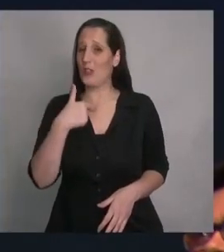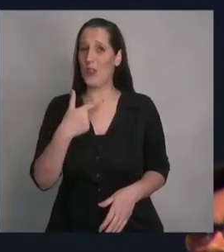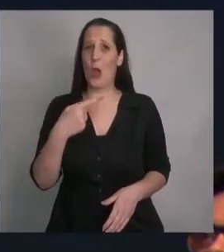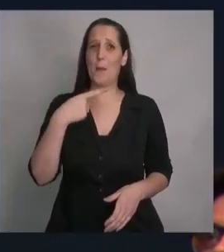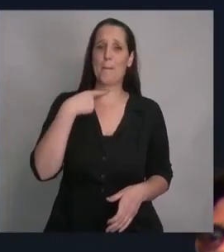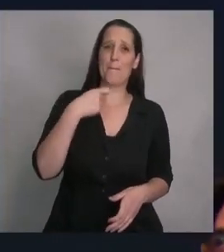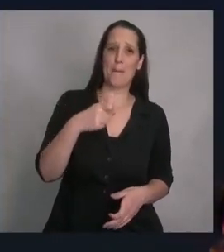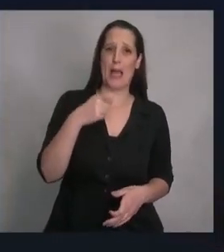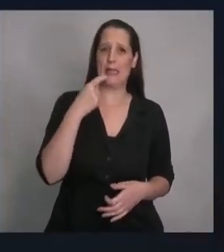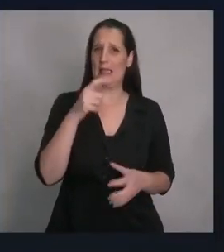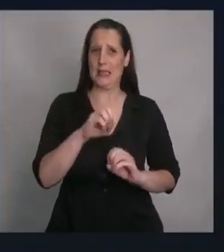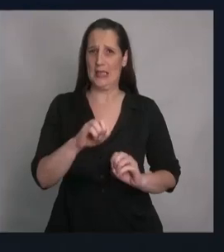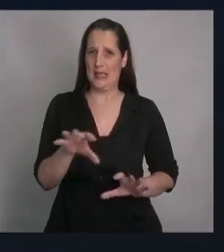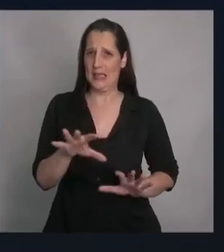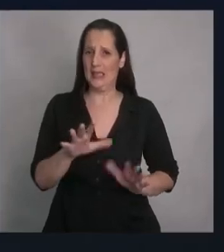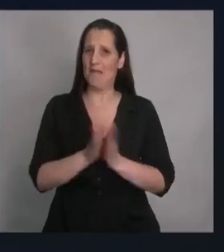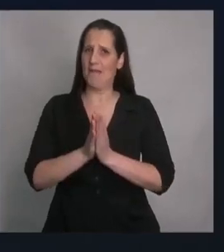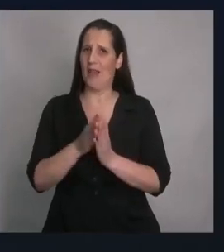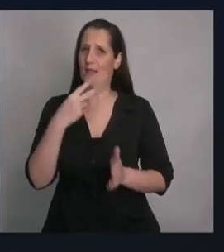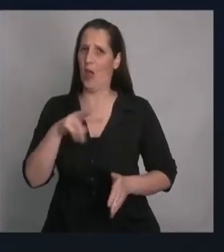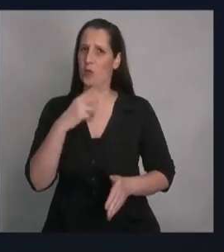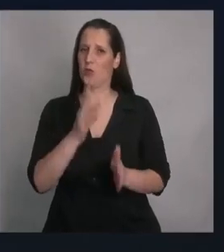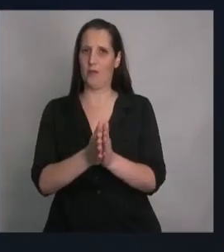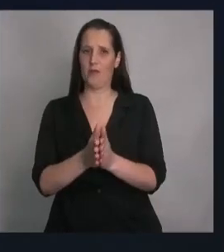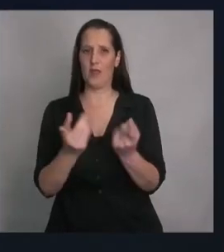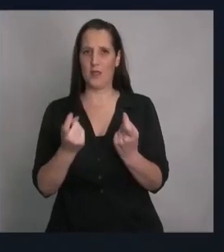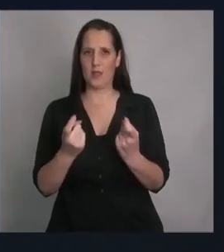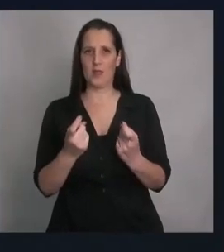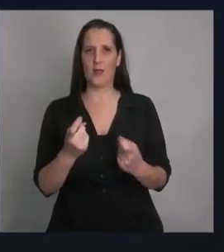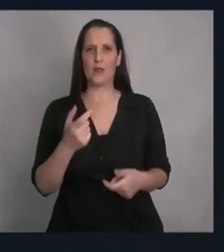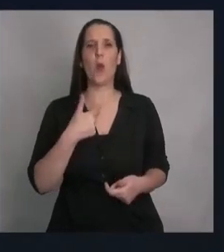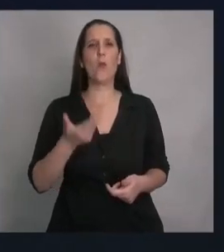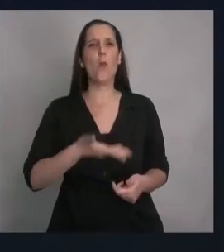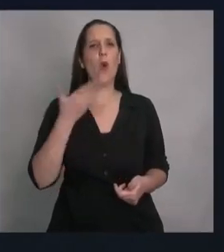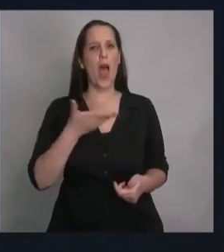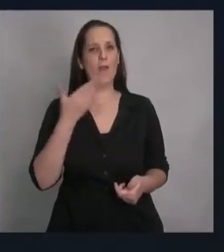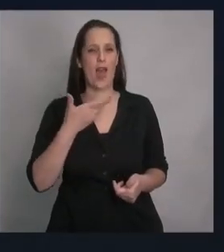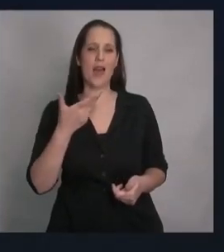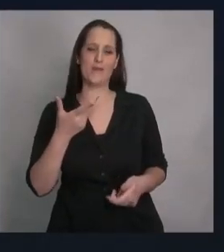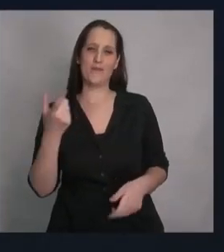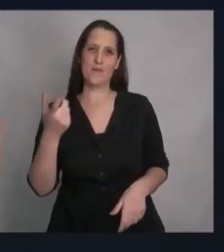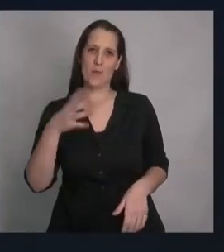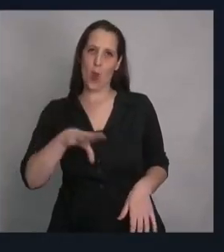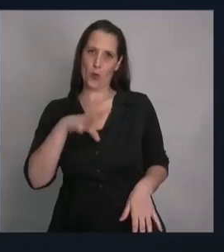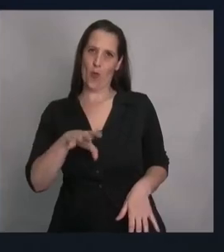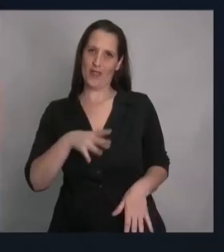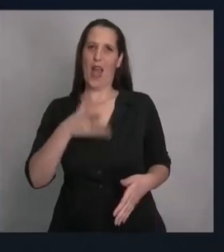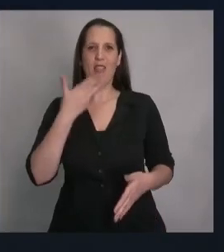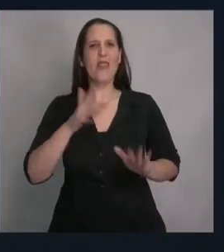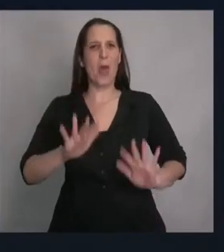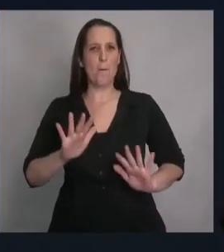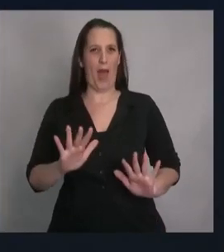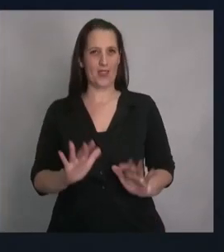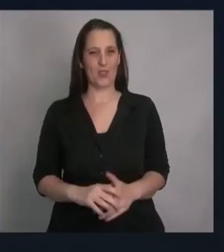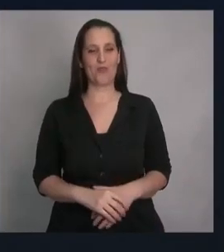tradición y voy hablar en portugués bien despacito. Aquí.